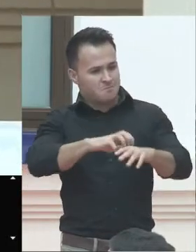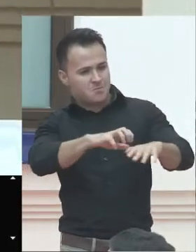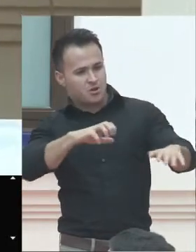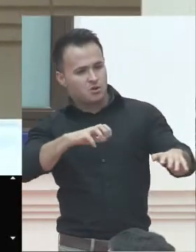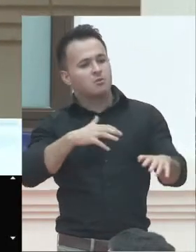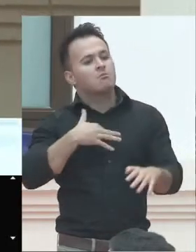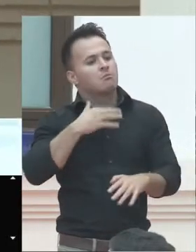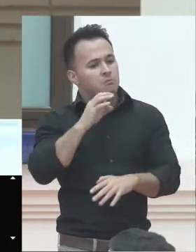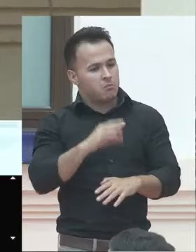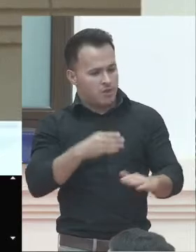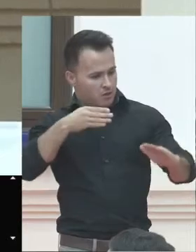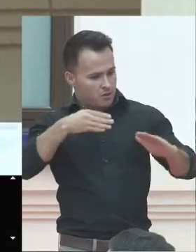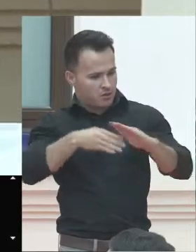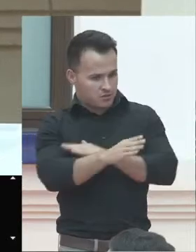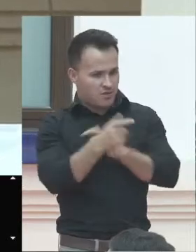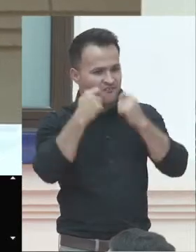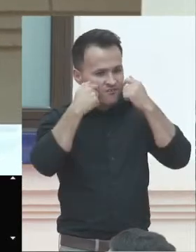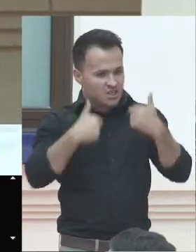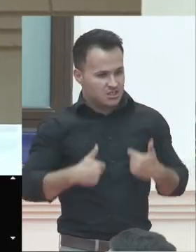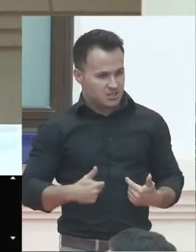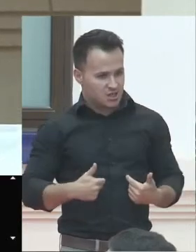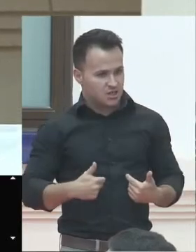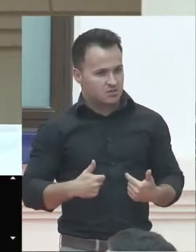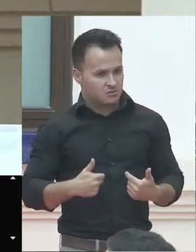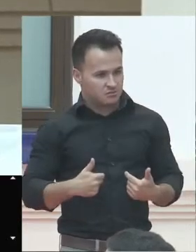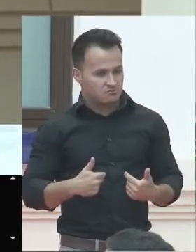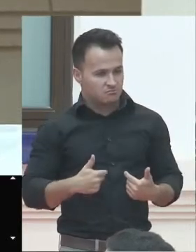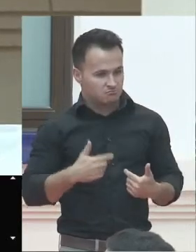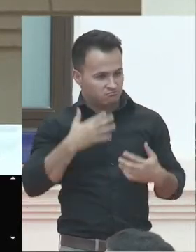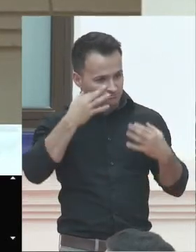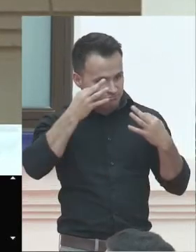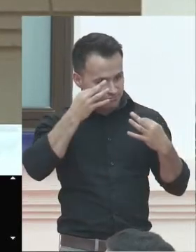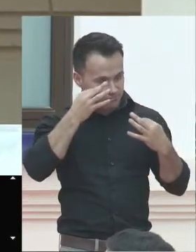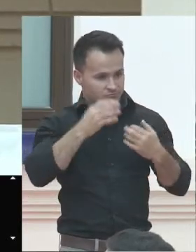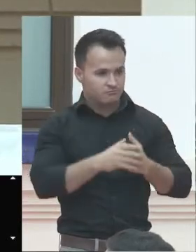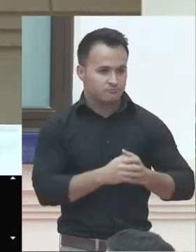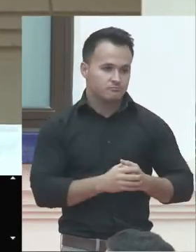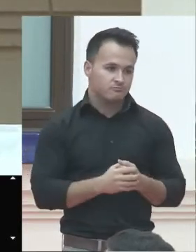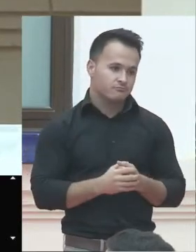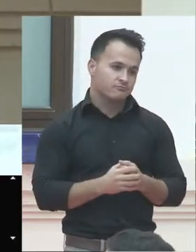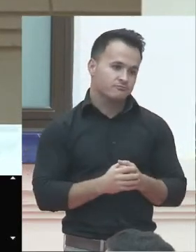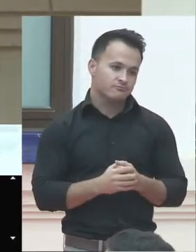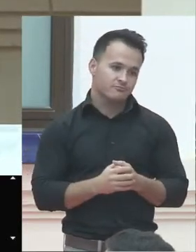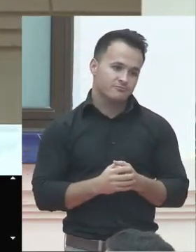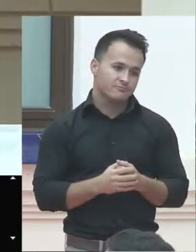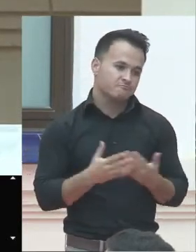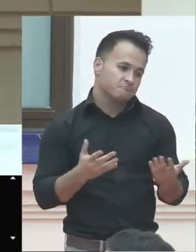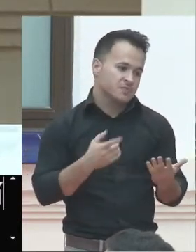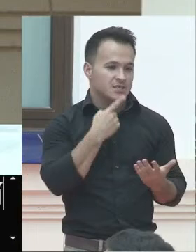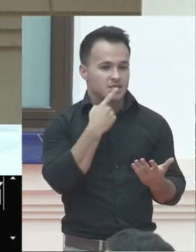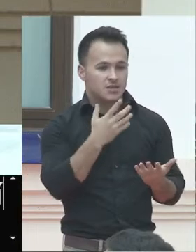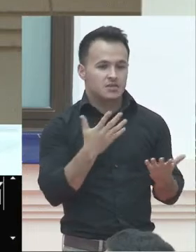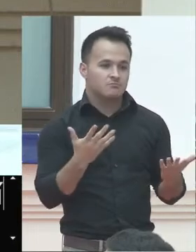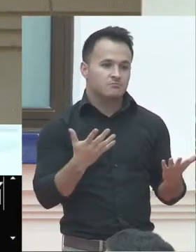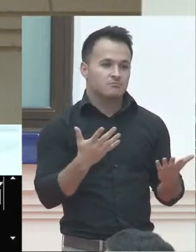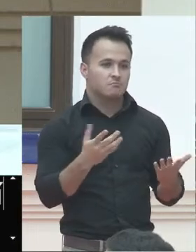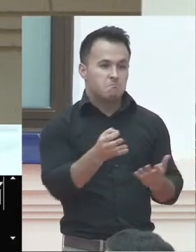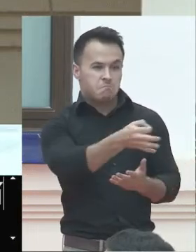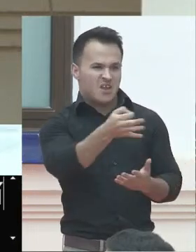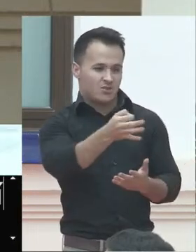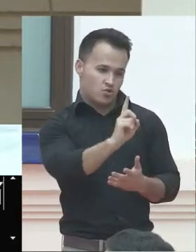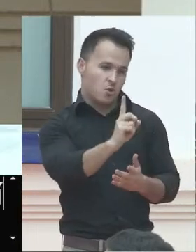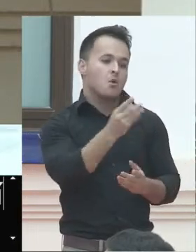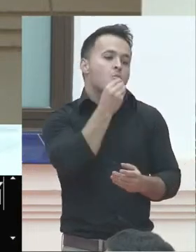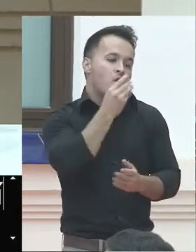casos esa accesibilidad física sea, vamos a decirlo, no óptima, pero que sea